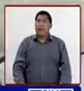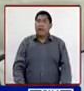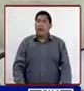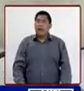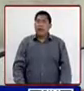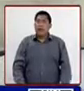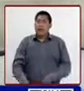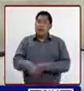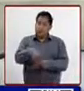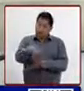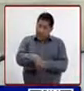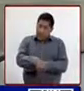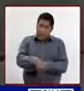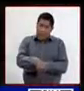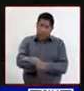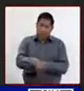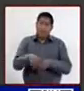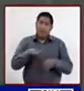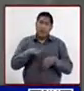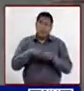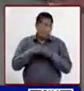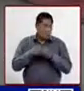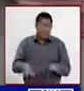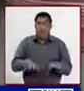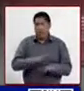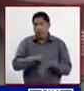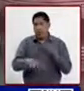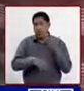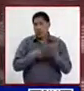De noche a la mañana todo lo perdí.